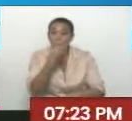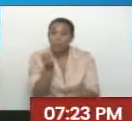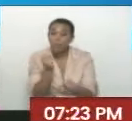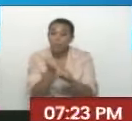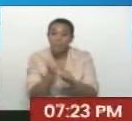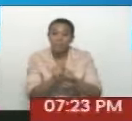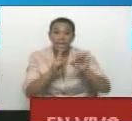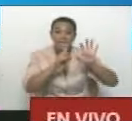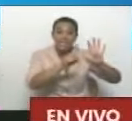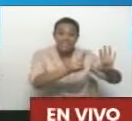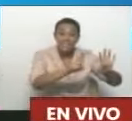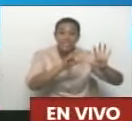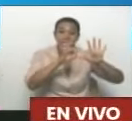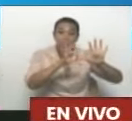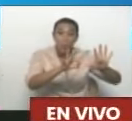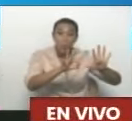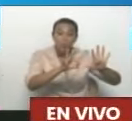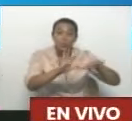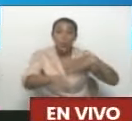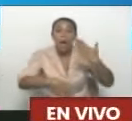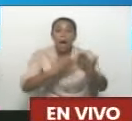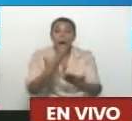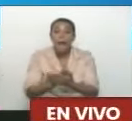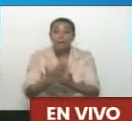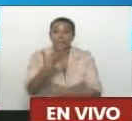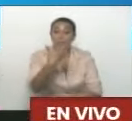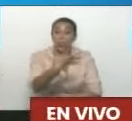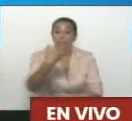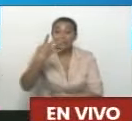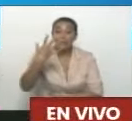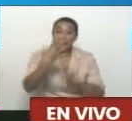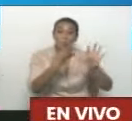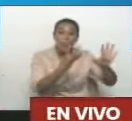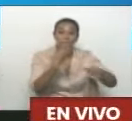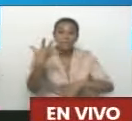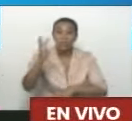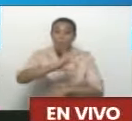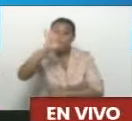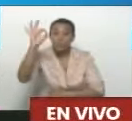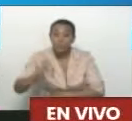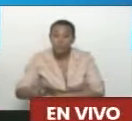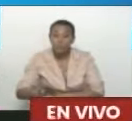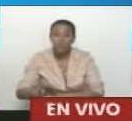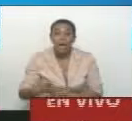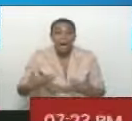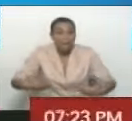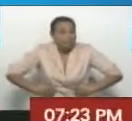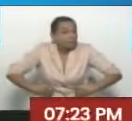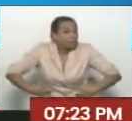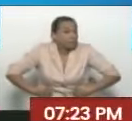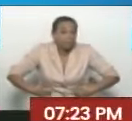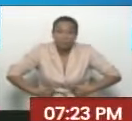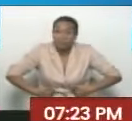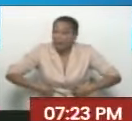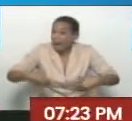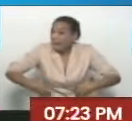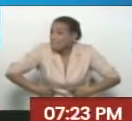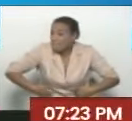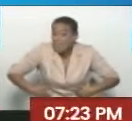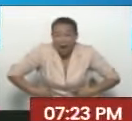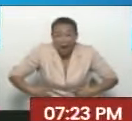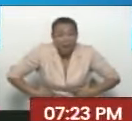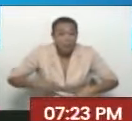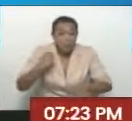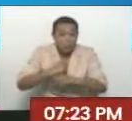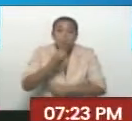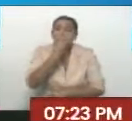del 68% al 95%, mes de julio, a parir, que nosotros